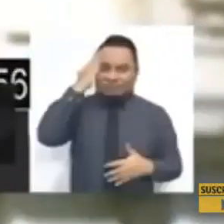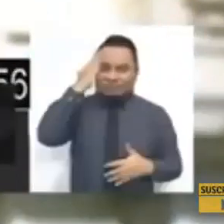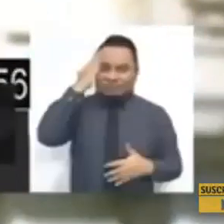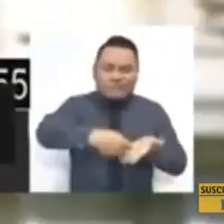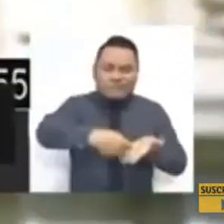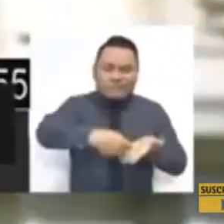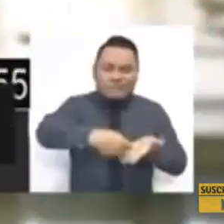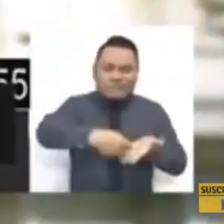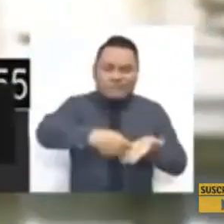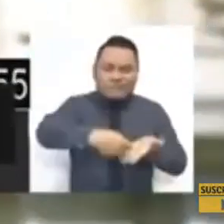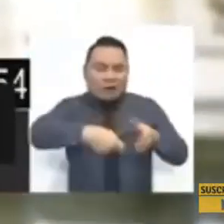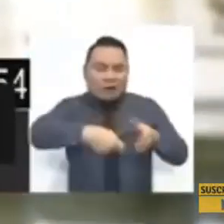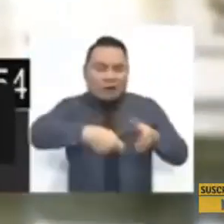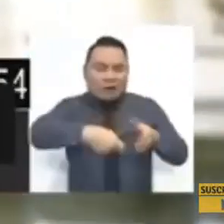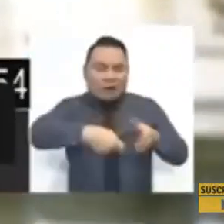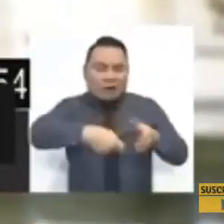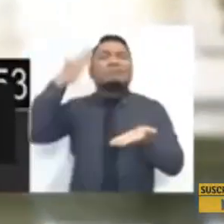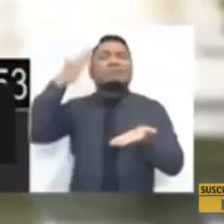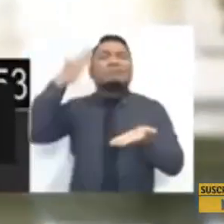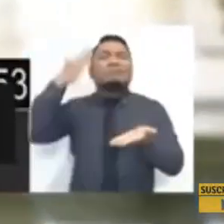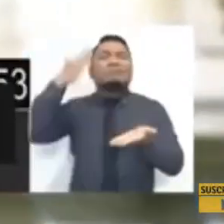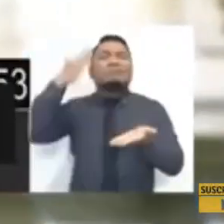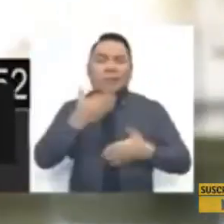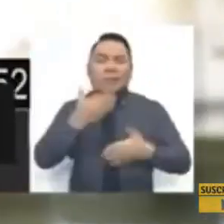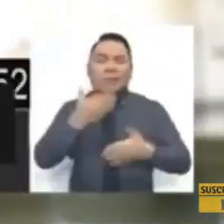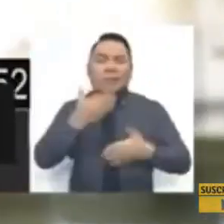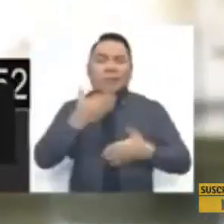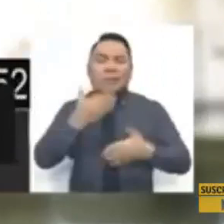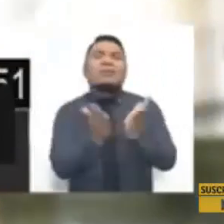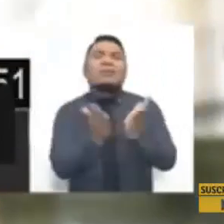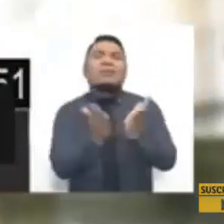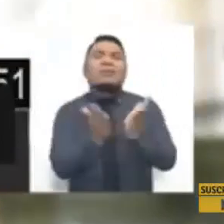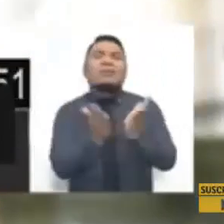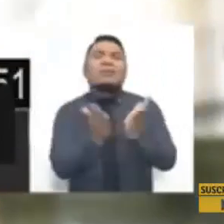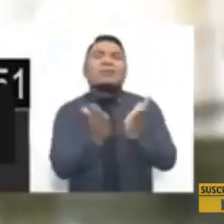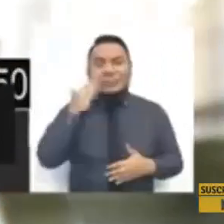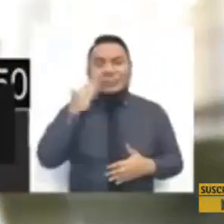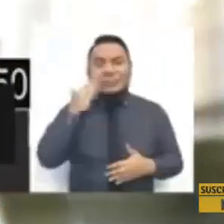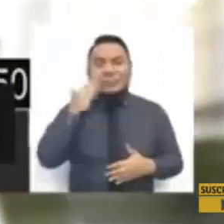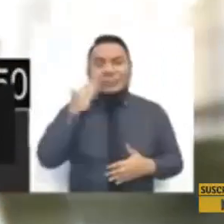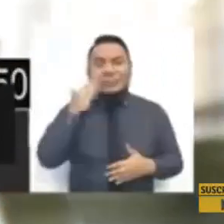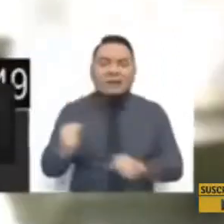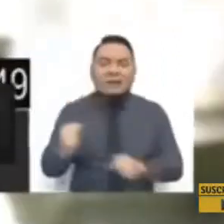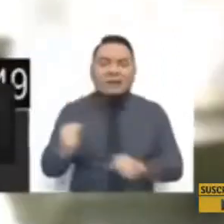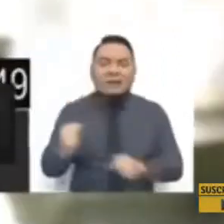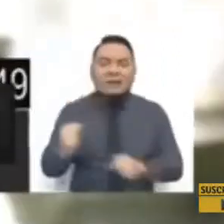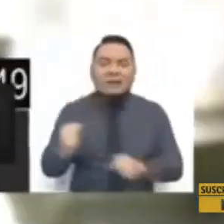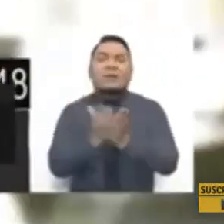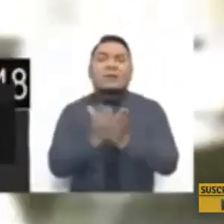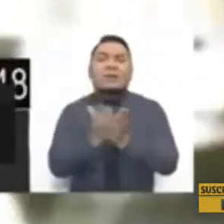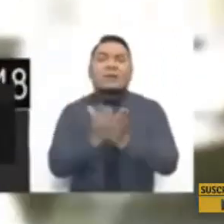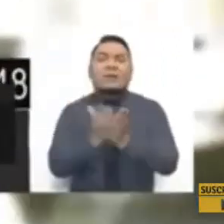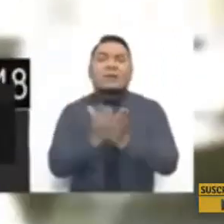compartir y darle alimento a mis hijos, para darle alimento a mis alumnos. Yo sé barrer una escuela donde no hay un personal de